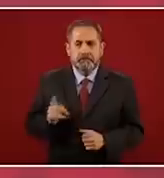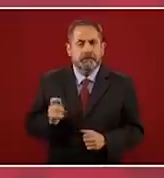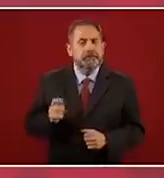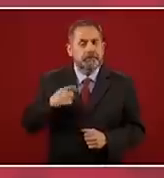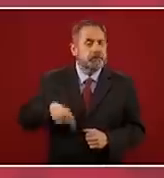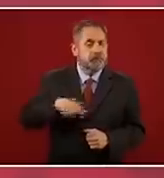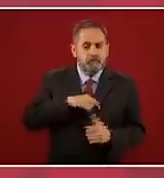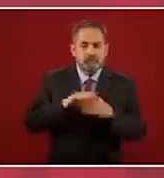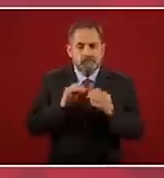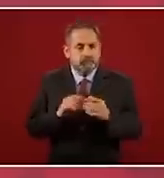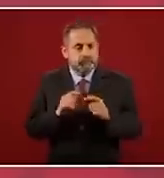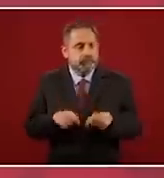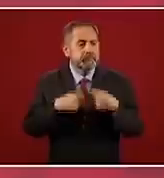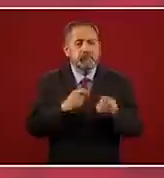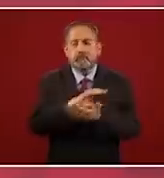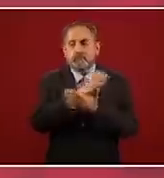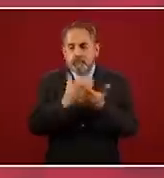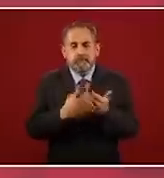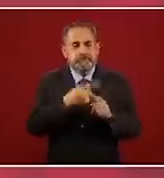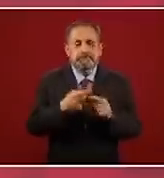estamos contratando servicios